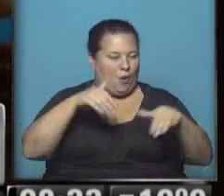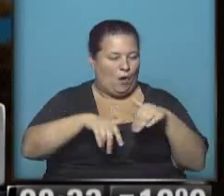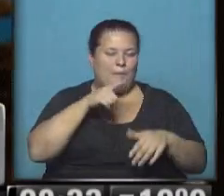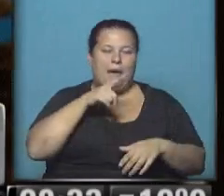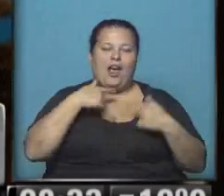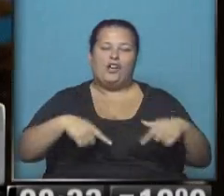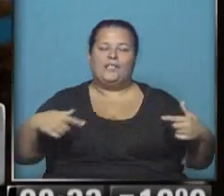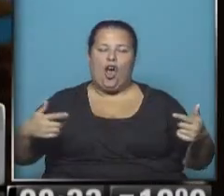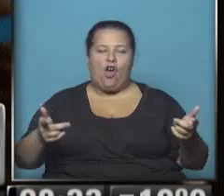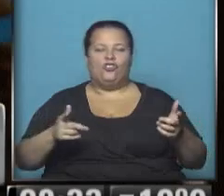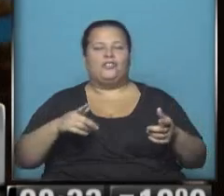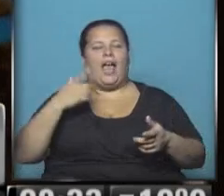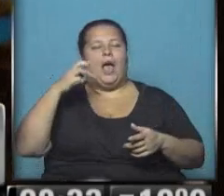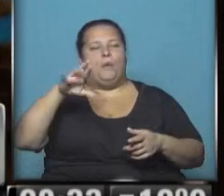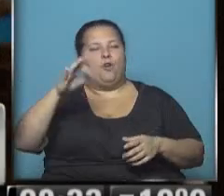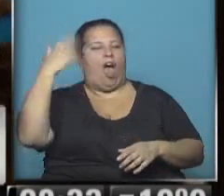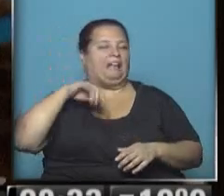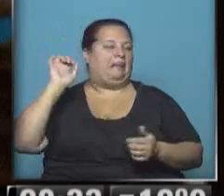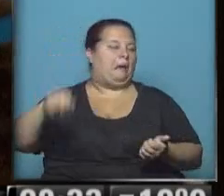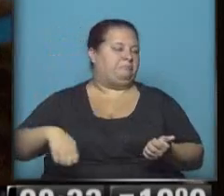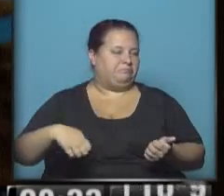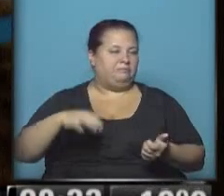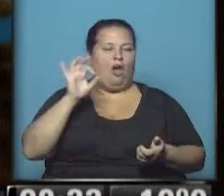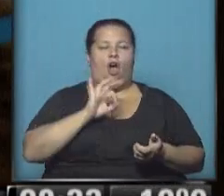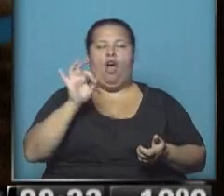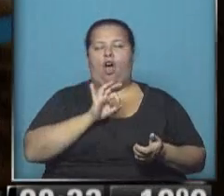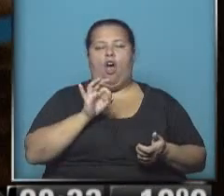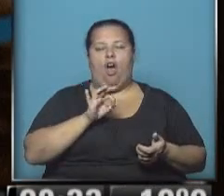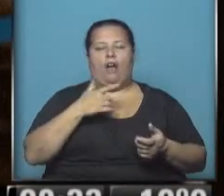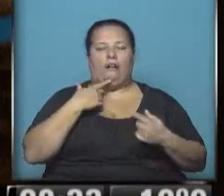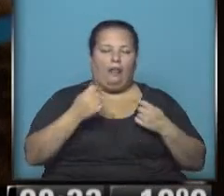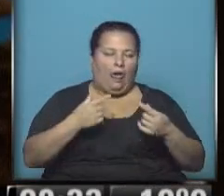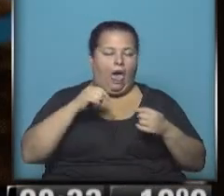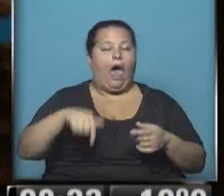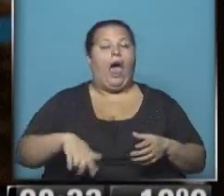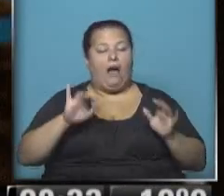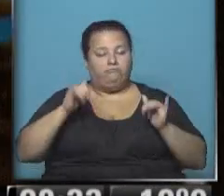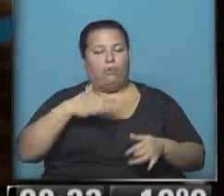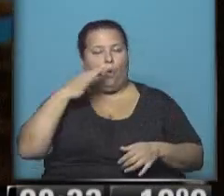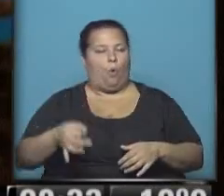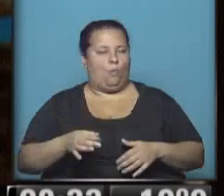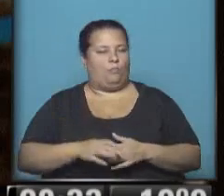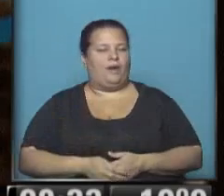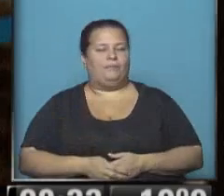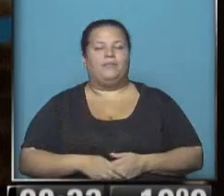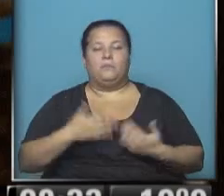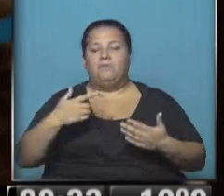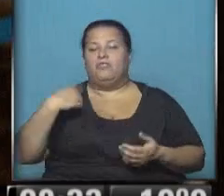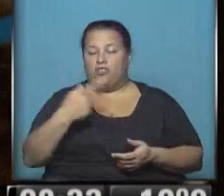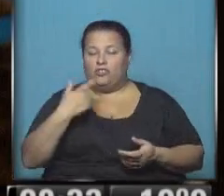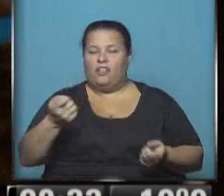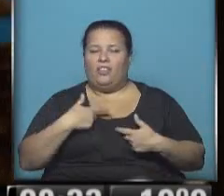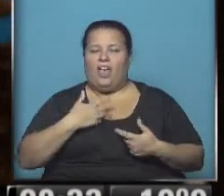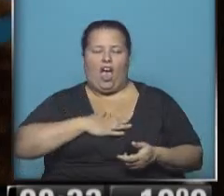pareciera que hay cosas que de las que el pro antes ignoraba o de las que renegaban que ahora ocurren tienen lugar a nosotros